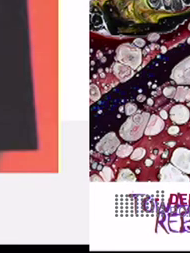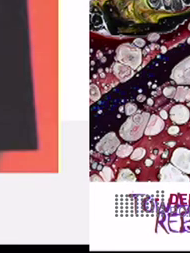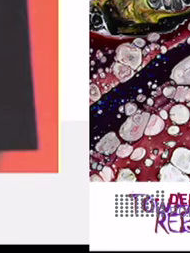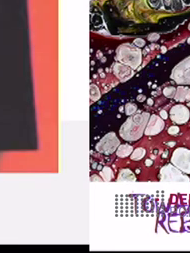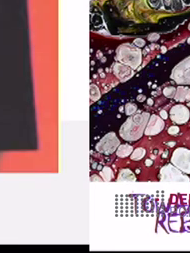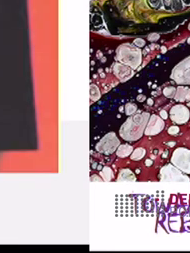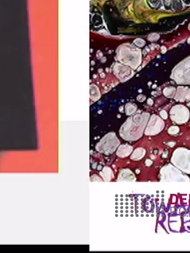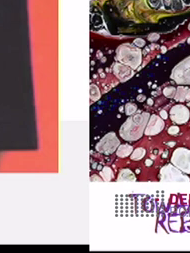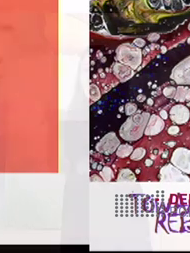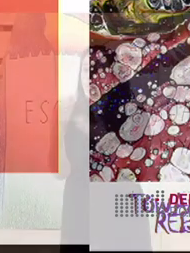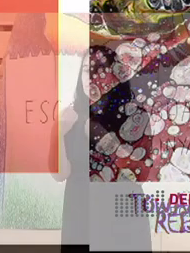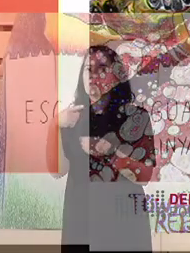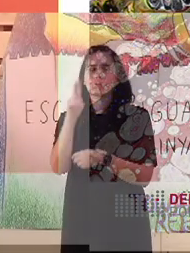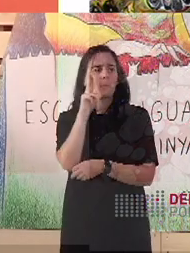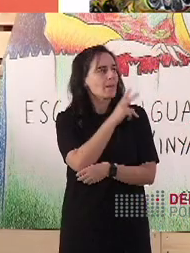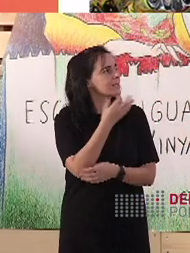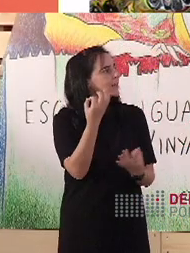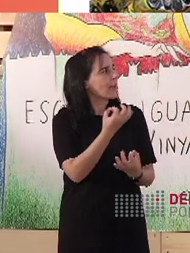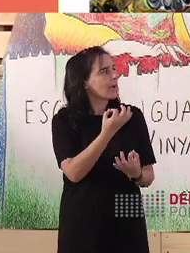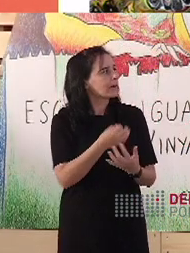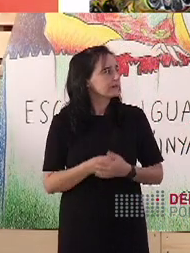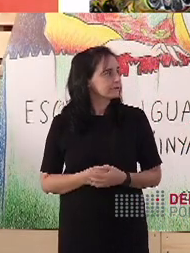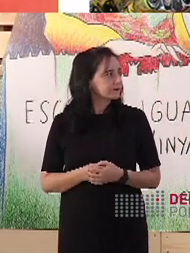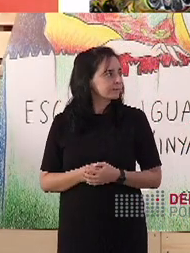A ver, cuéntanos qué ves en esta imagen.